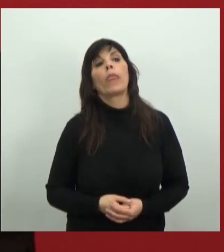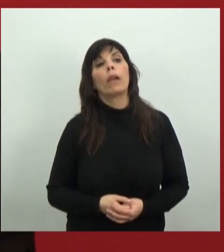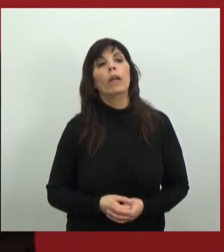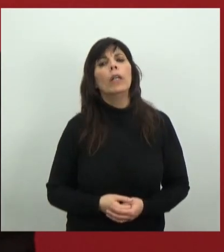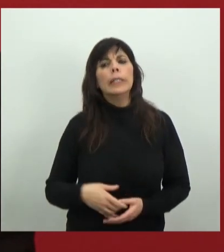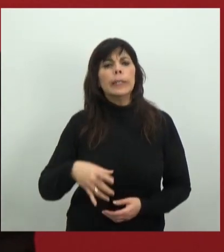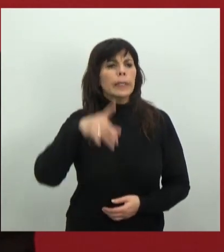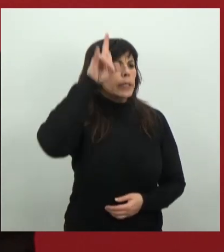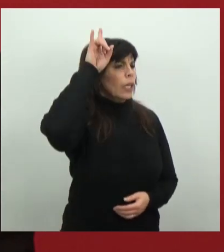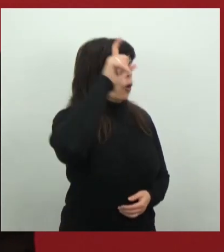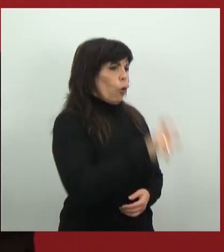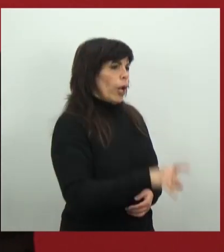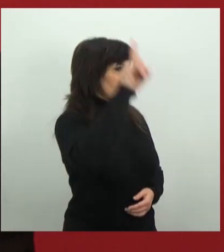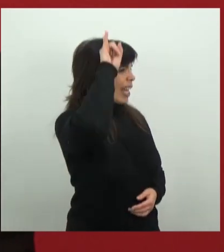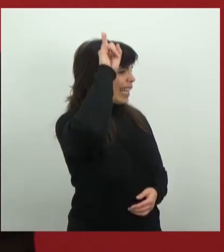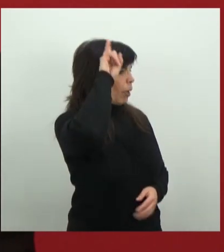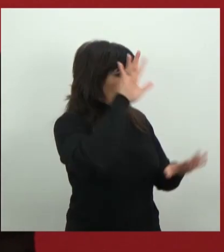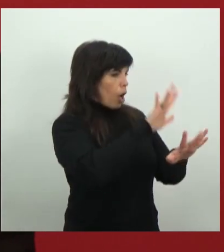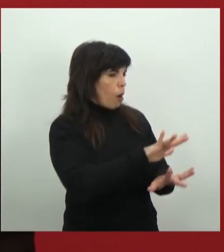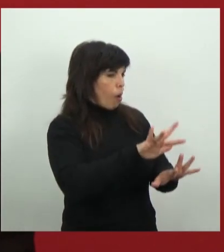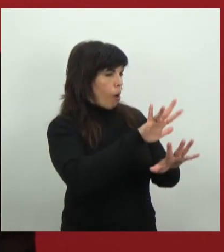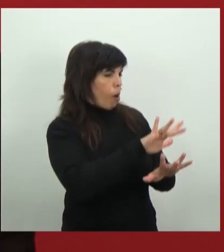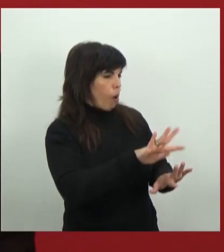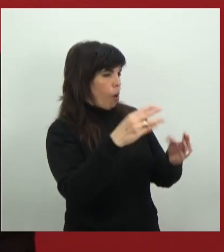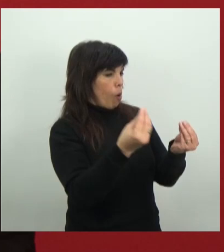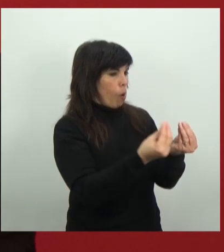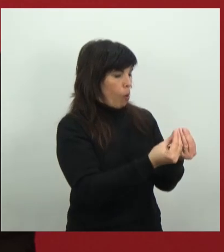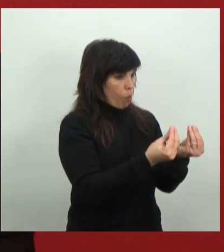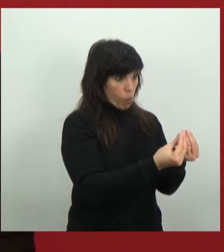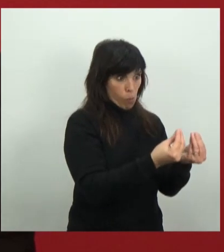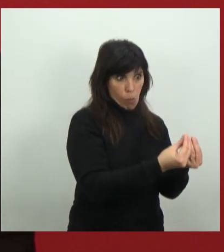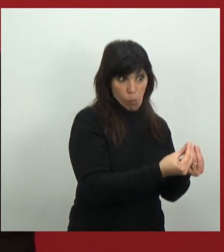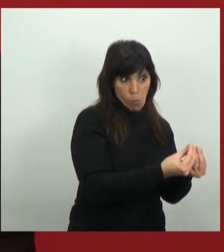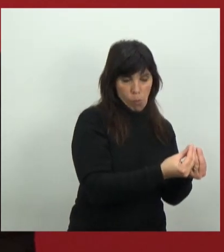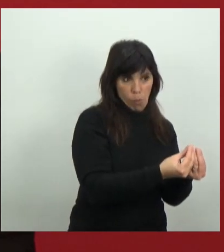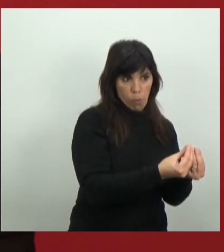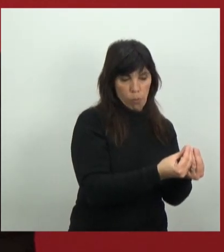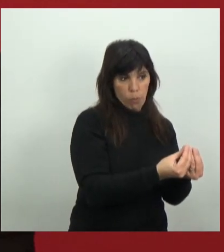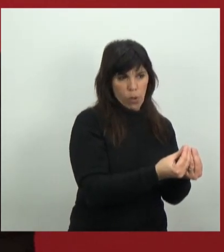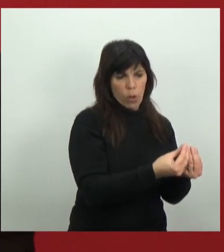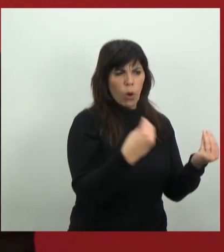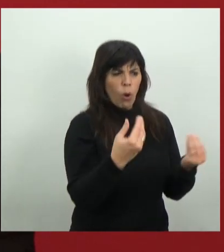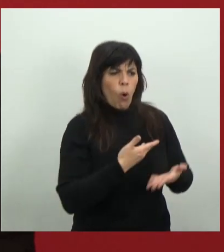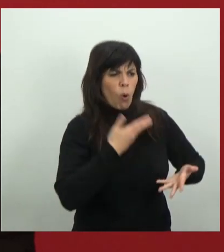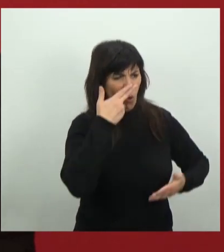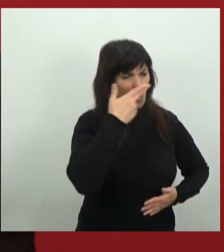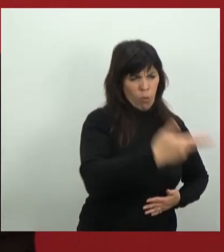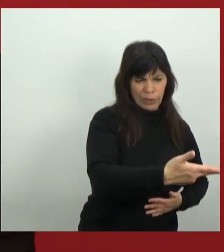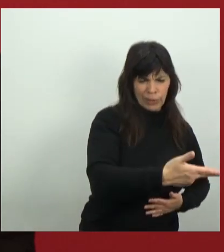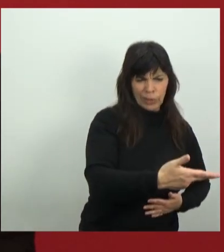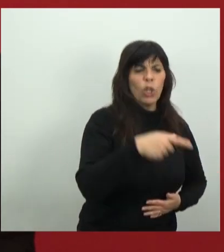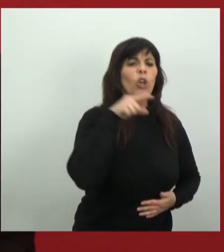endemoniado? Si tú ves una persona bajo influencia demoníaca, tienes que ganar la